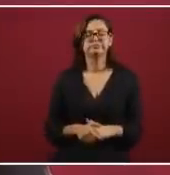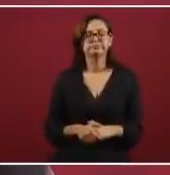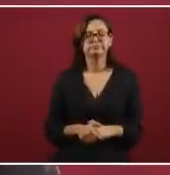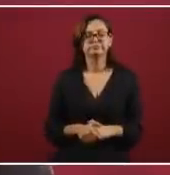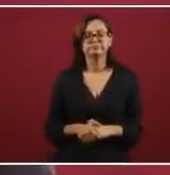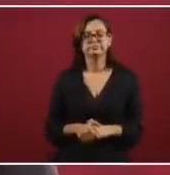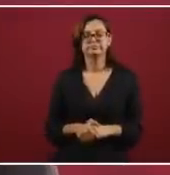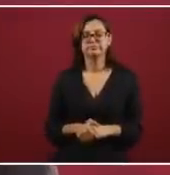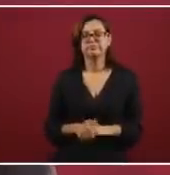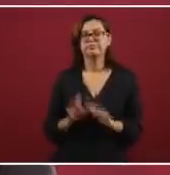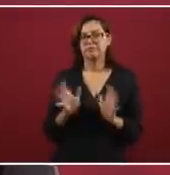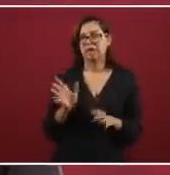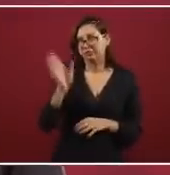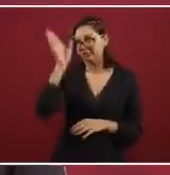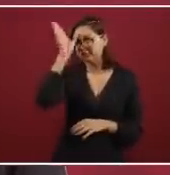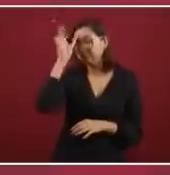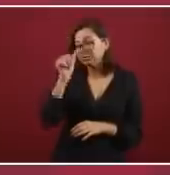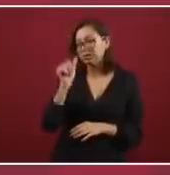se ponían de acuerdo,